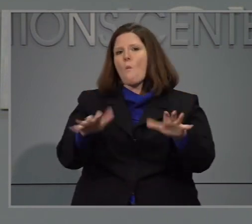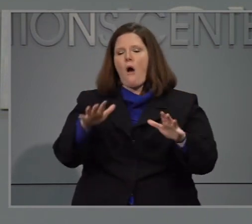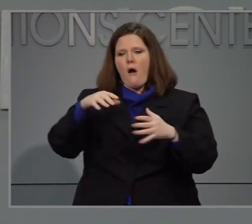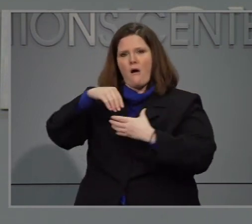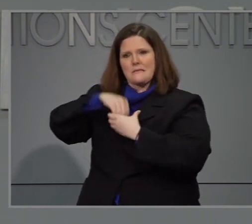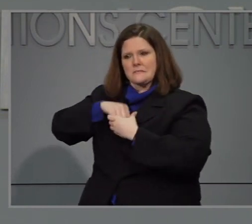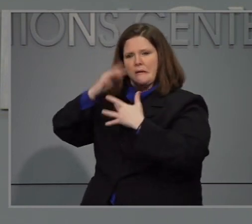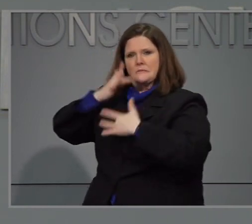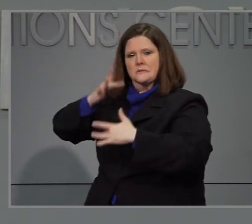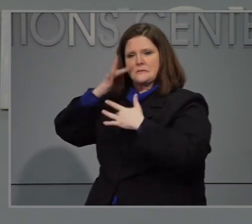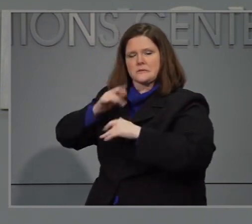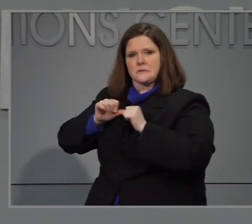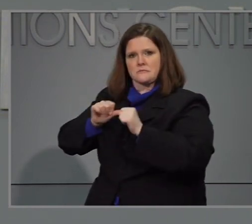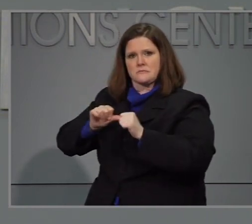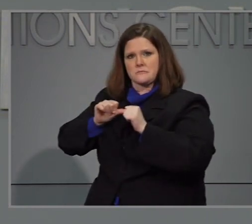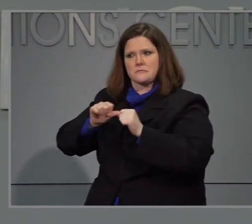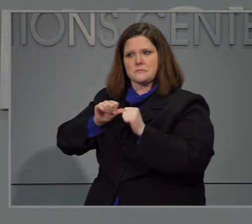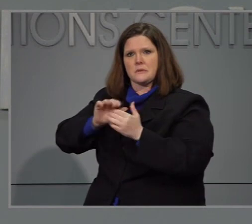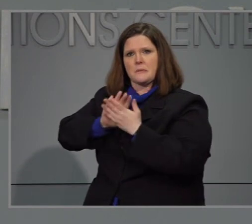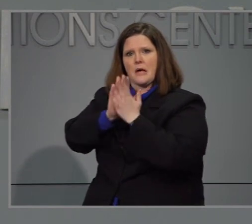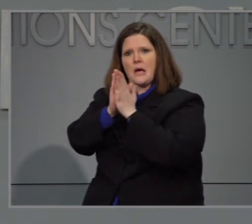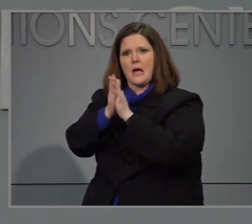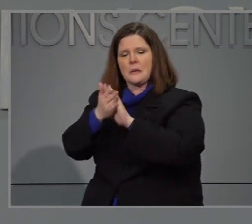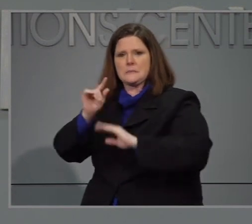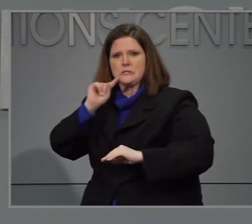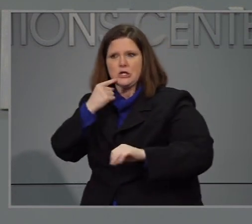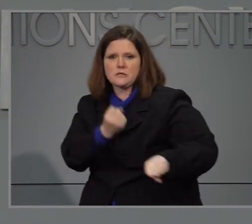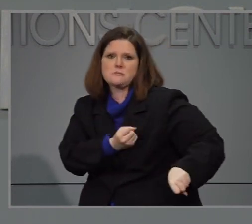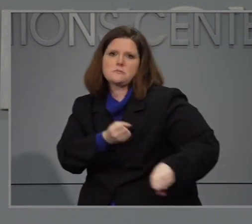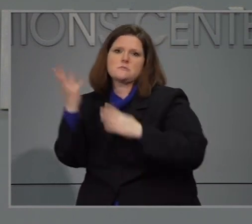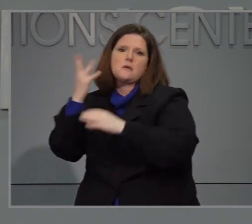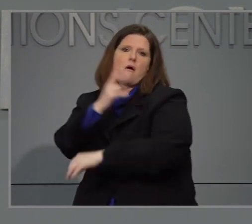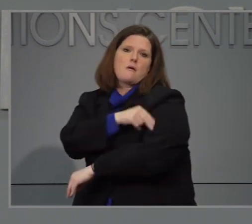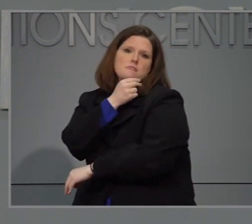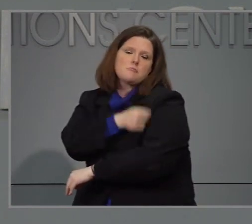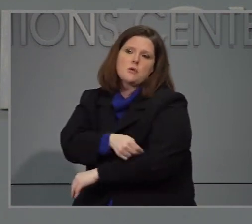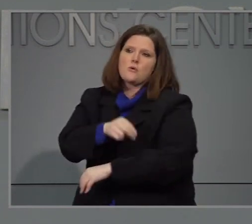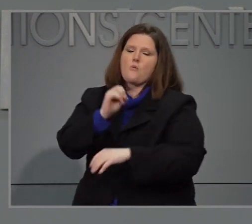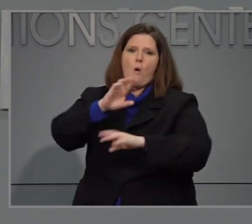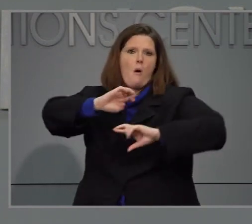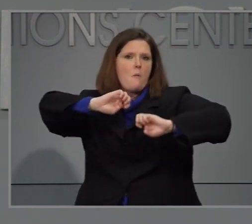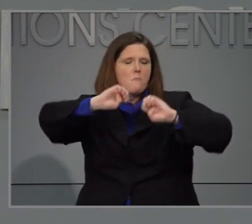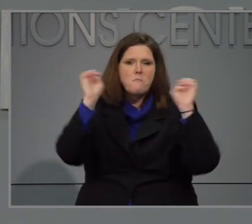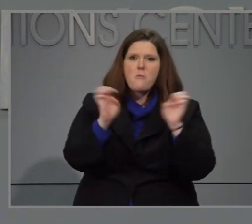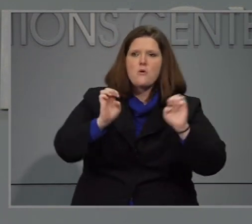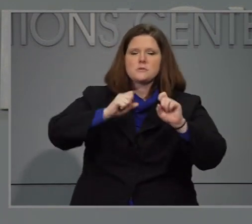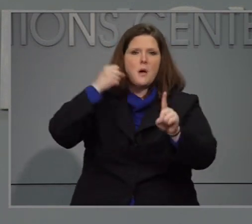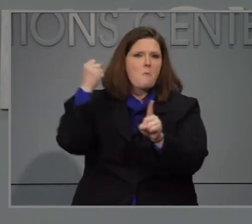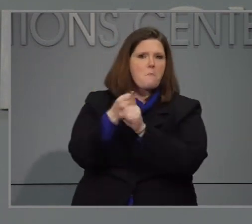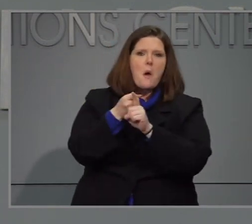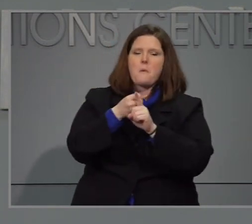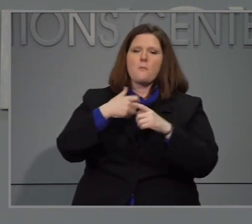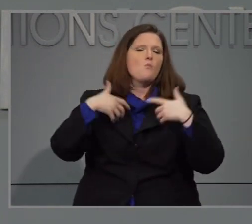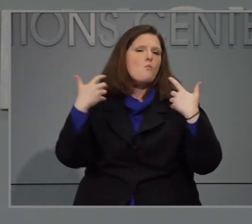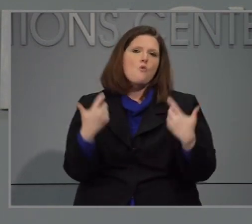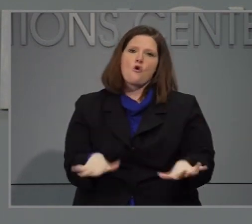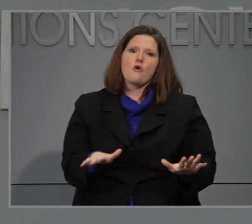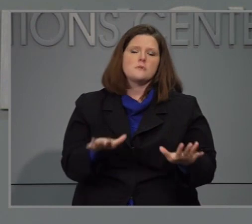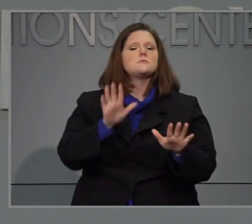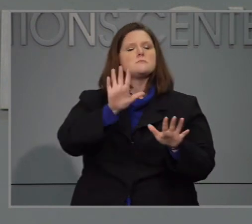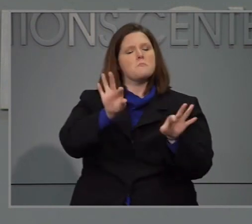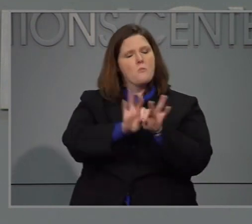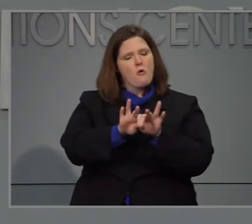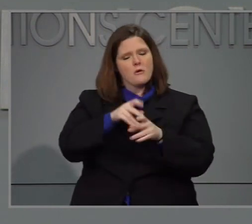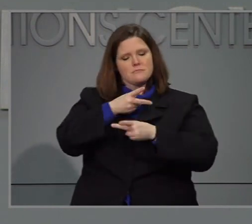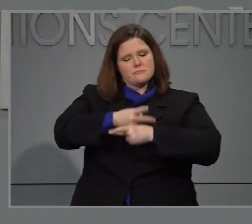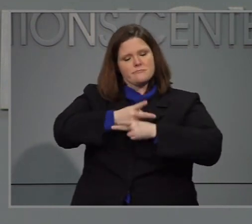que se empeoren y se convierta en una crisis, de manera que tengan que ir al hospital y recibir atención o una cirugía de emergencia.